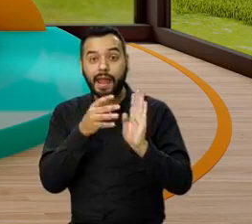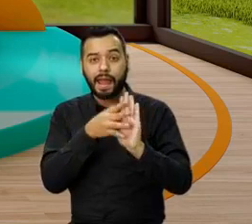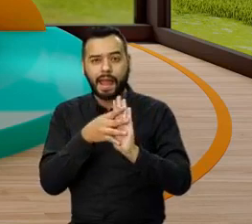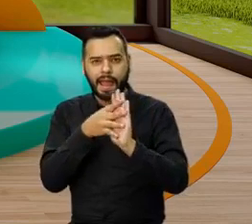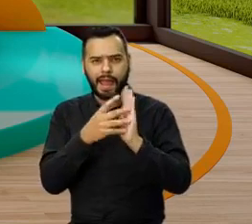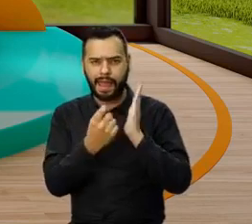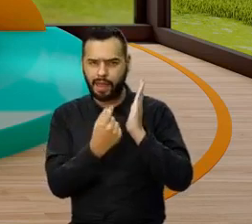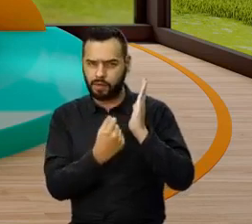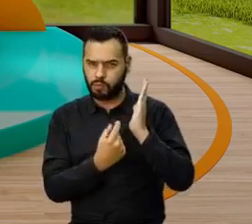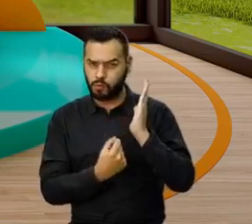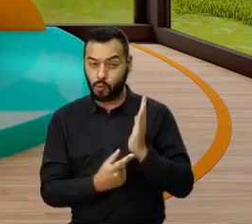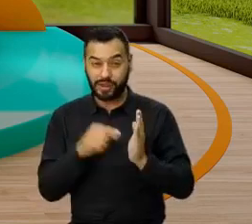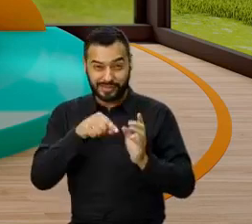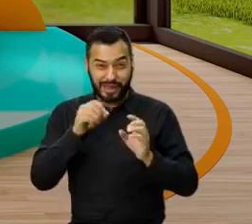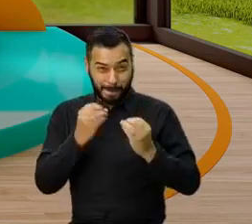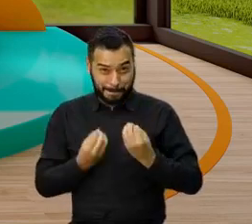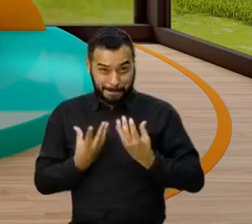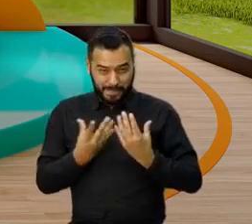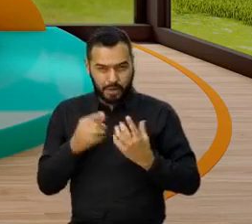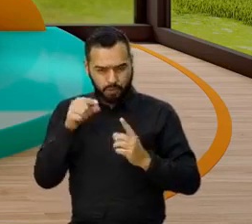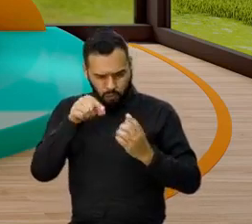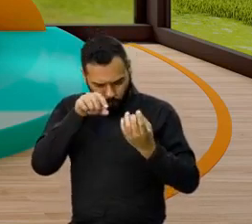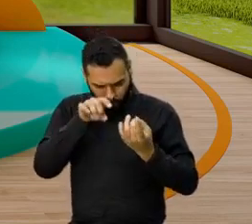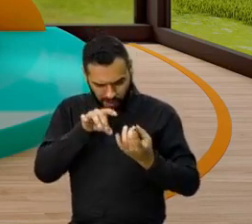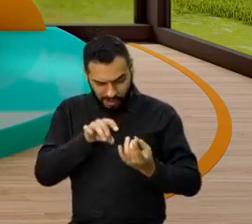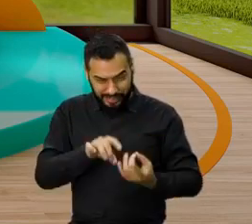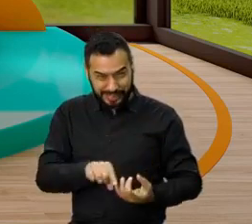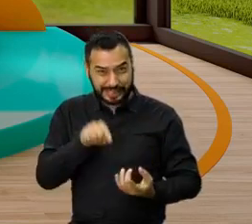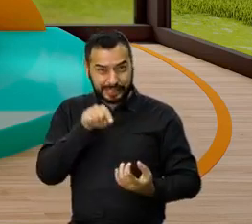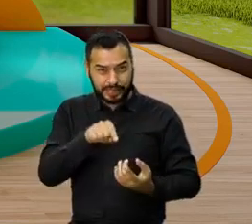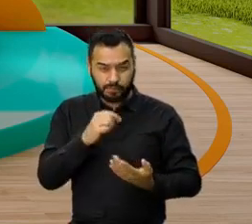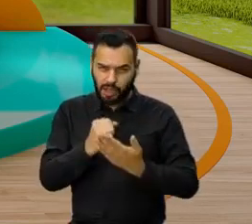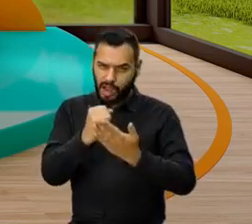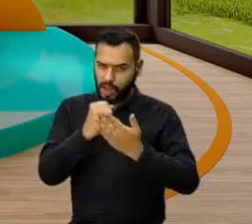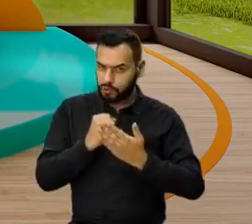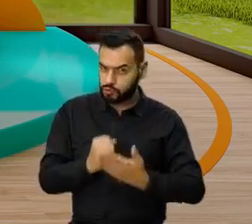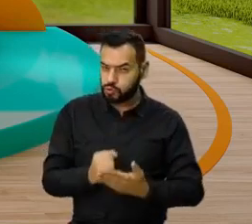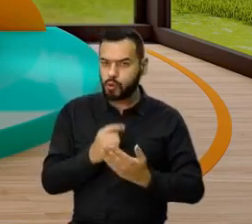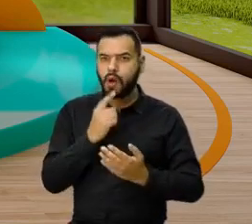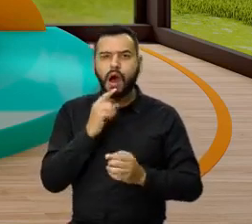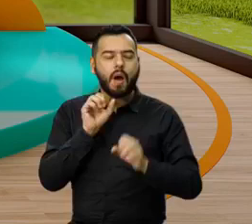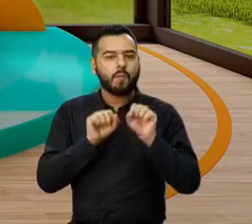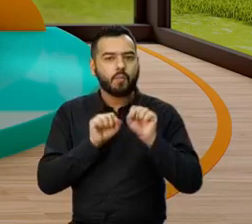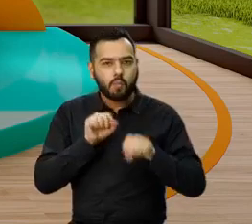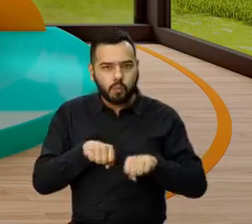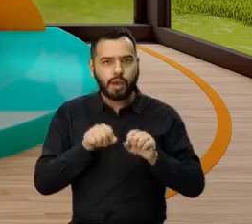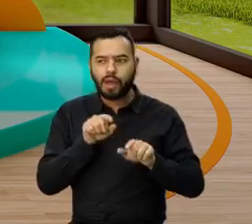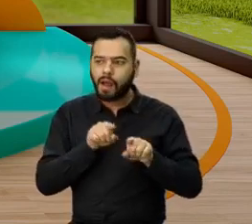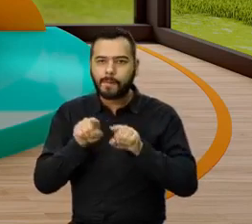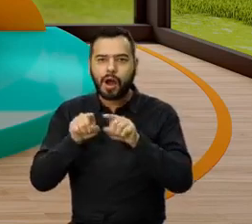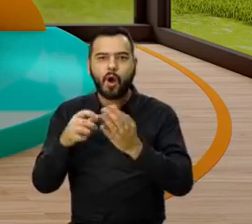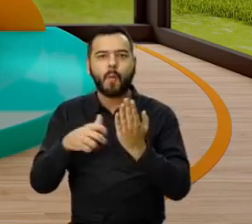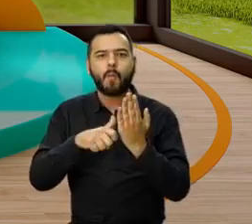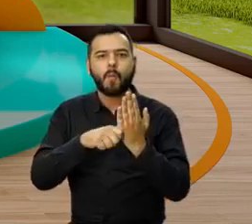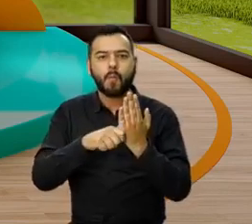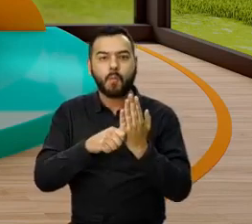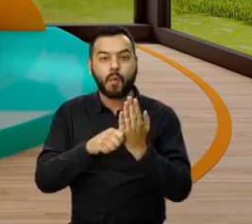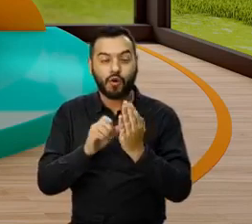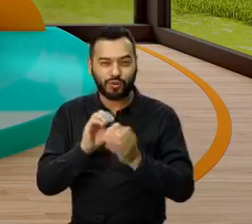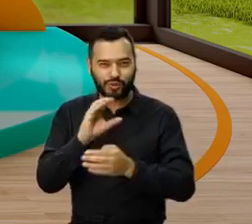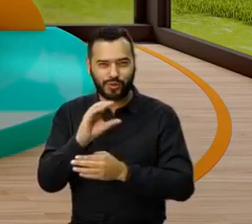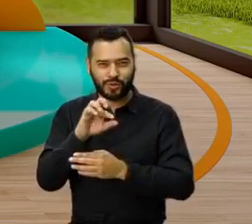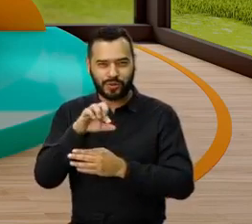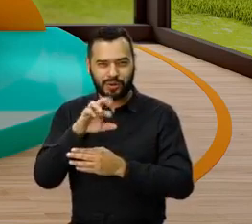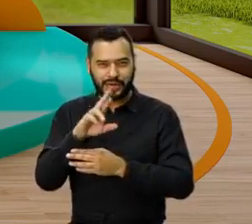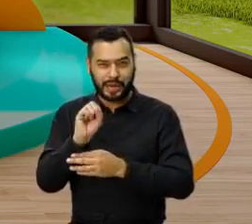este like que compartimos en los comentarios porque si lo hacen y nos ayudan con esto pues van a poder participar por un bono de crepes and uav